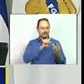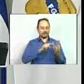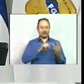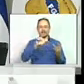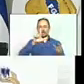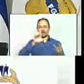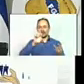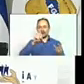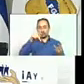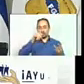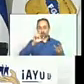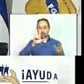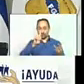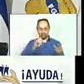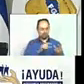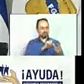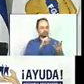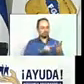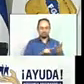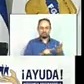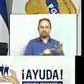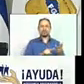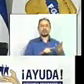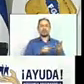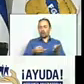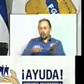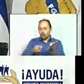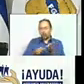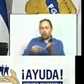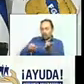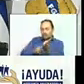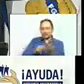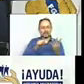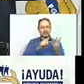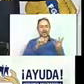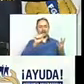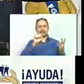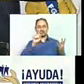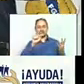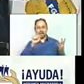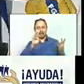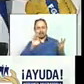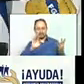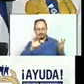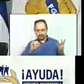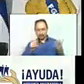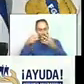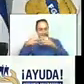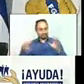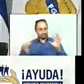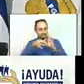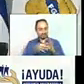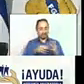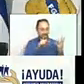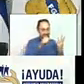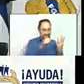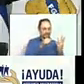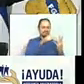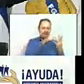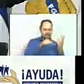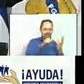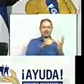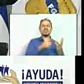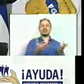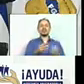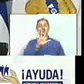como presidente de CEL, el contratista representante de Astaldi y otras personas para poder apropiarse